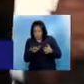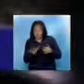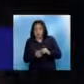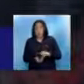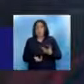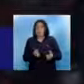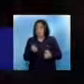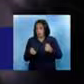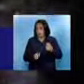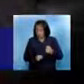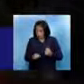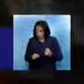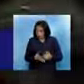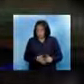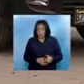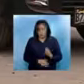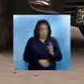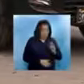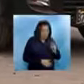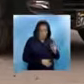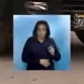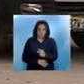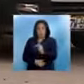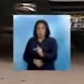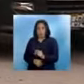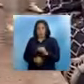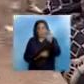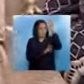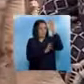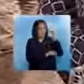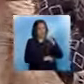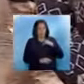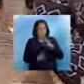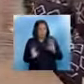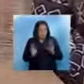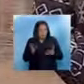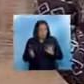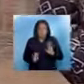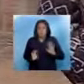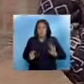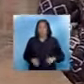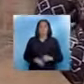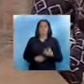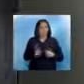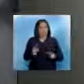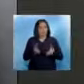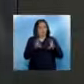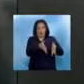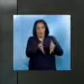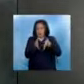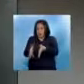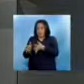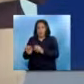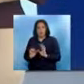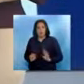récord de conductor, iba a velocidad o se pasó la luz roja. Pero muy aparte de ello, abandonó a las